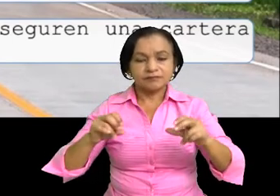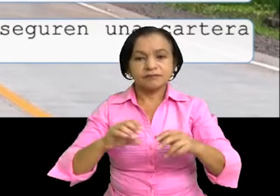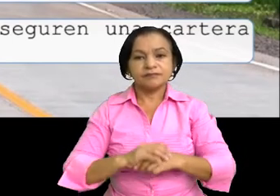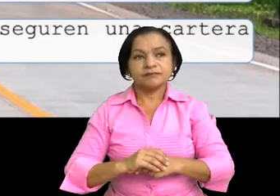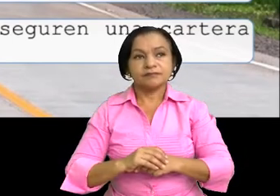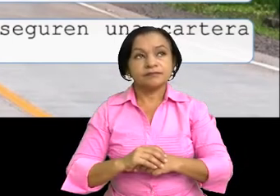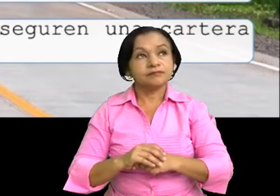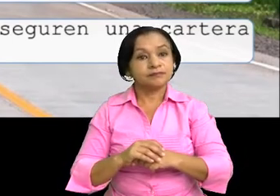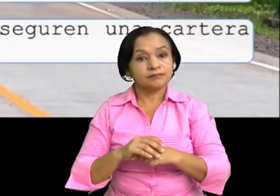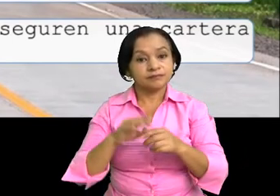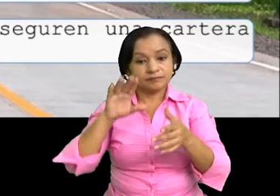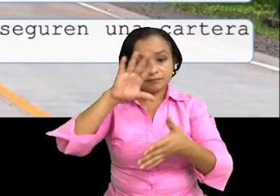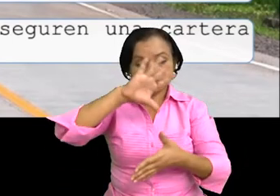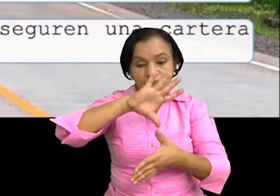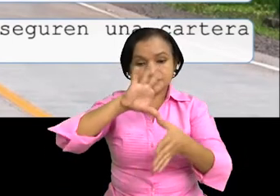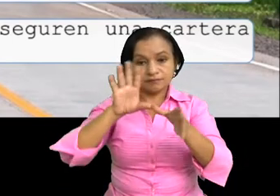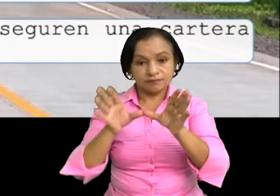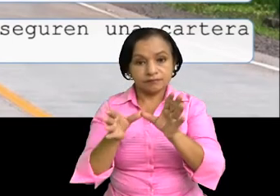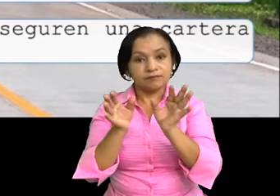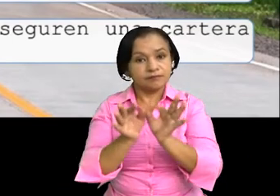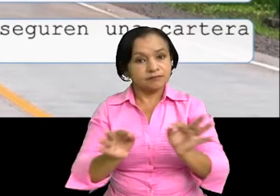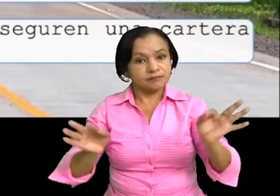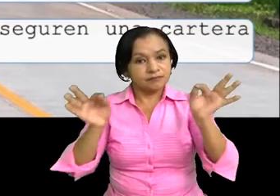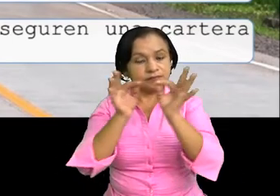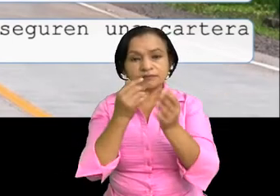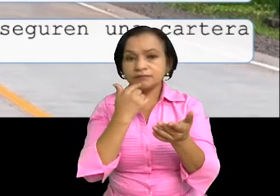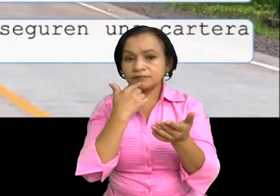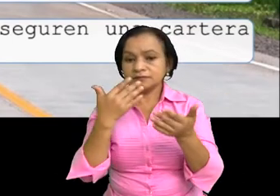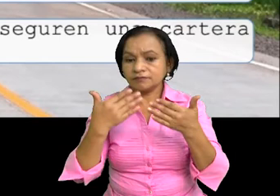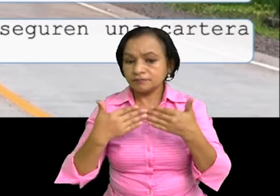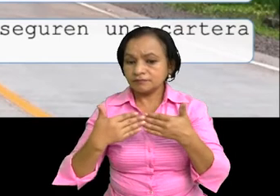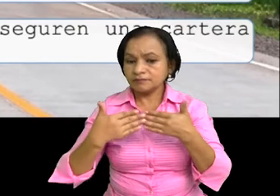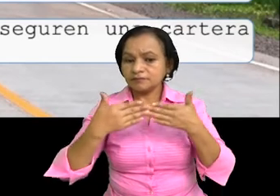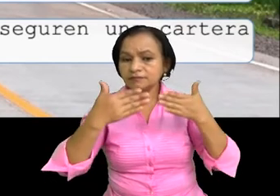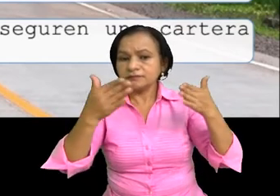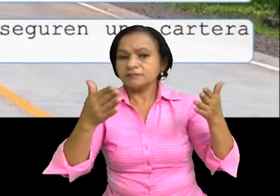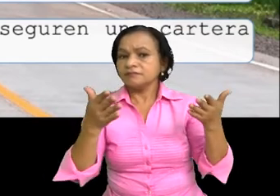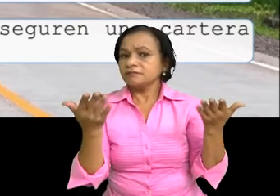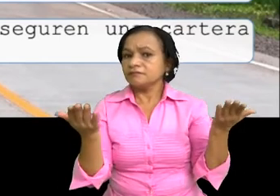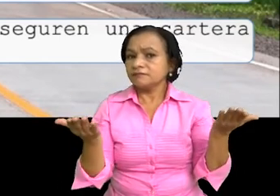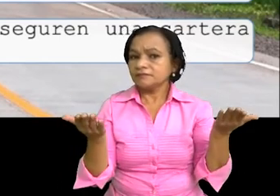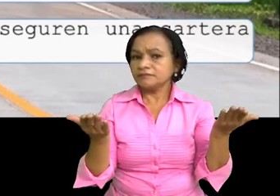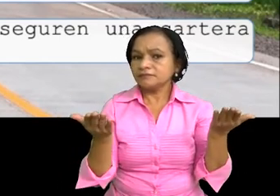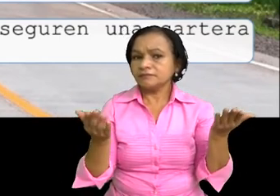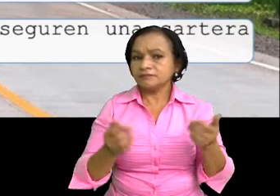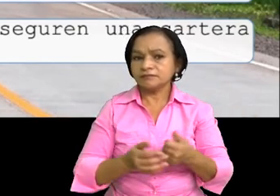Esta conexión con el Caribe es estratégica, pues, porque nos abre las puertas